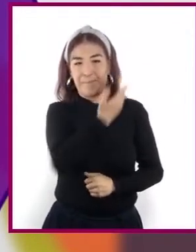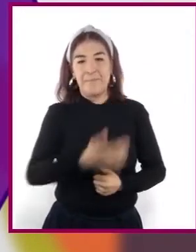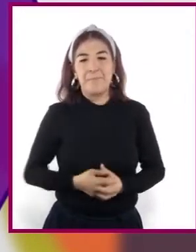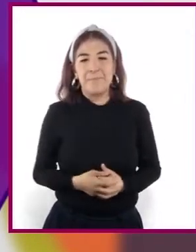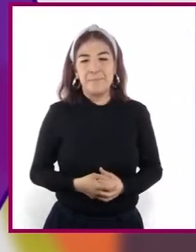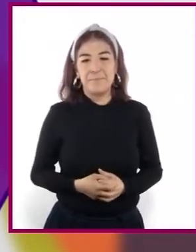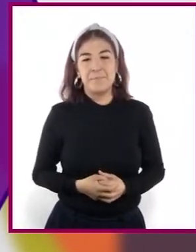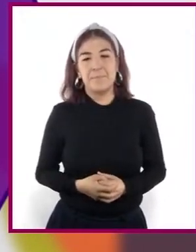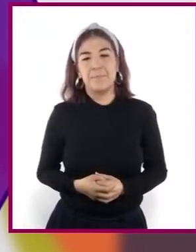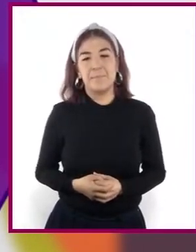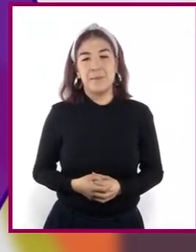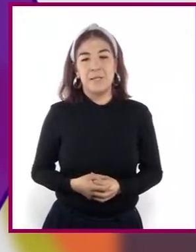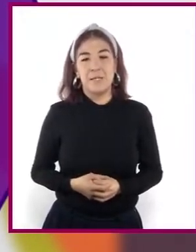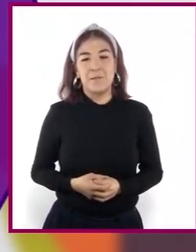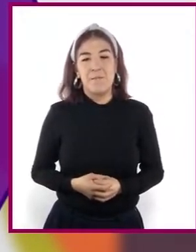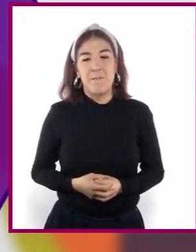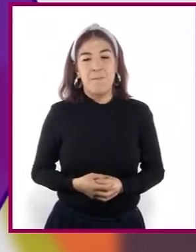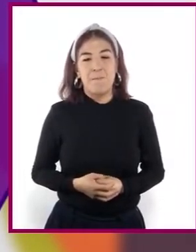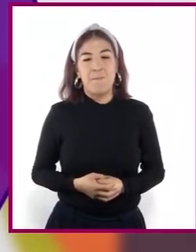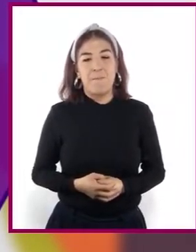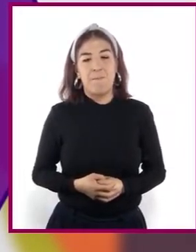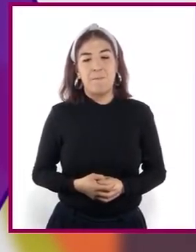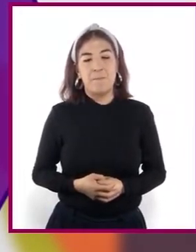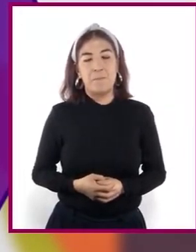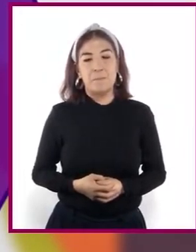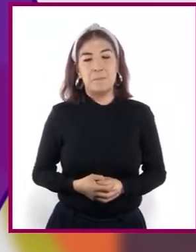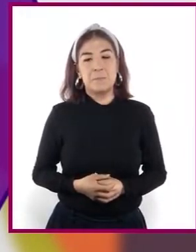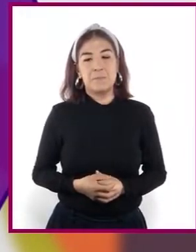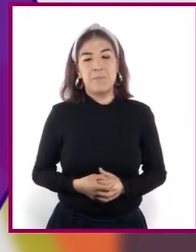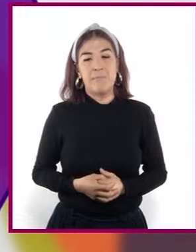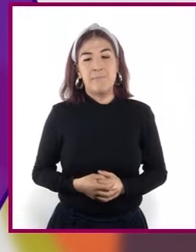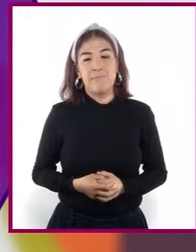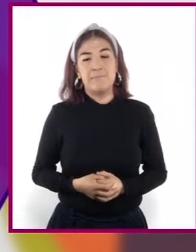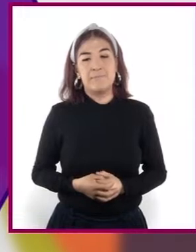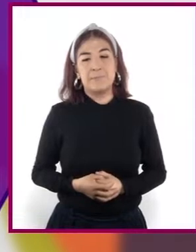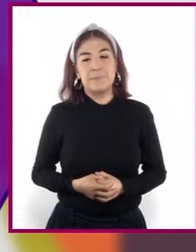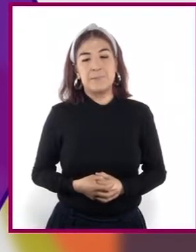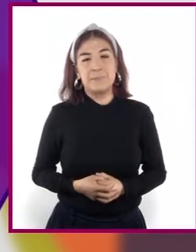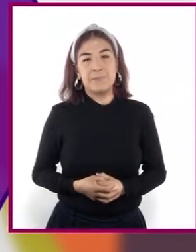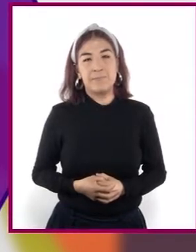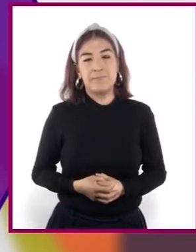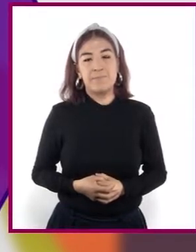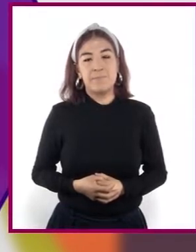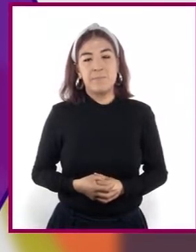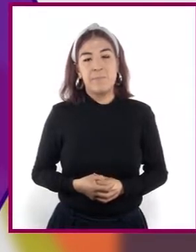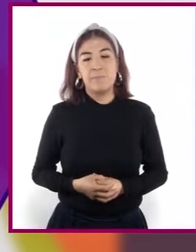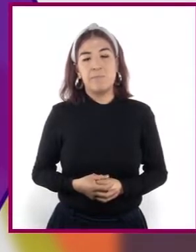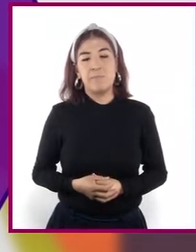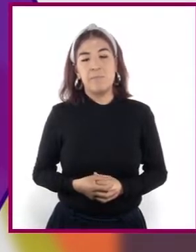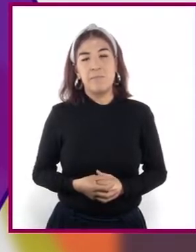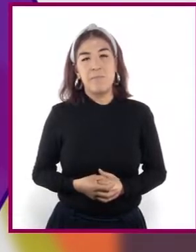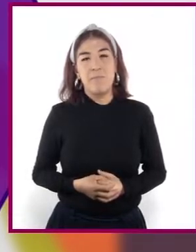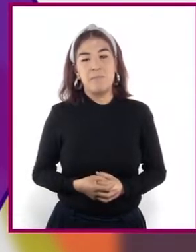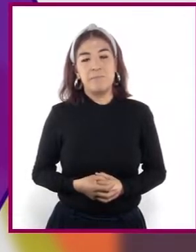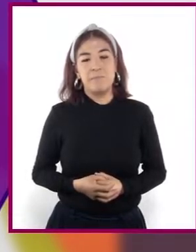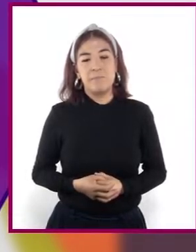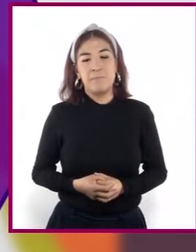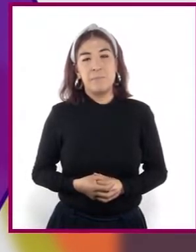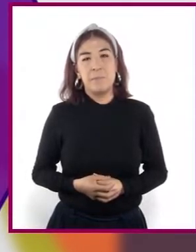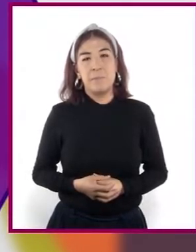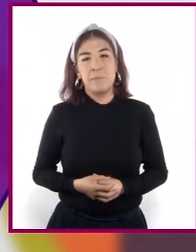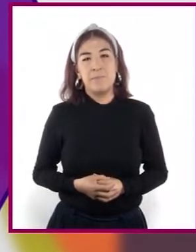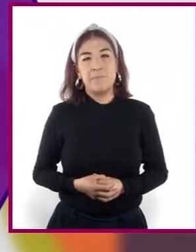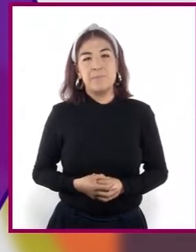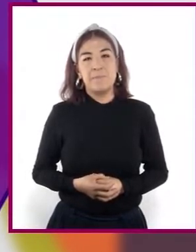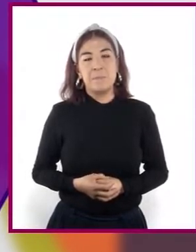directamente proporcionales si, al aumentar o disminuir una de ellas, la otra aumenta o disminuye respectivamente en